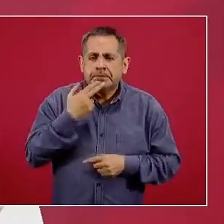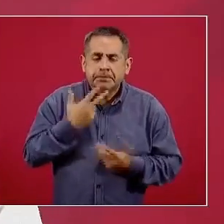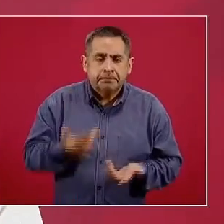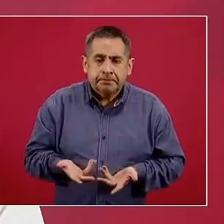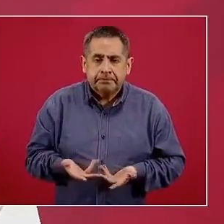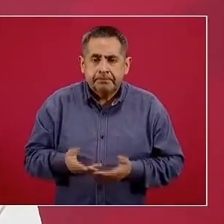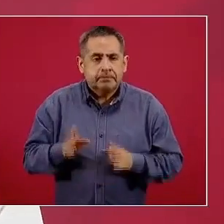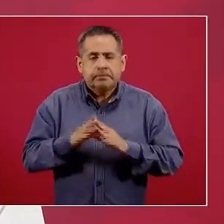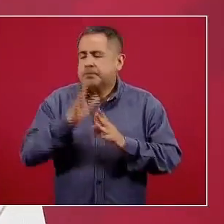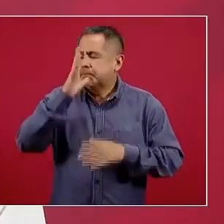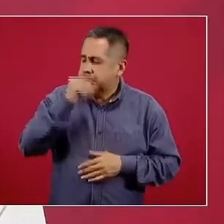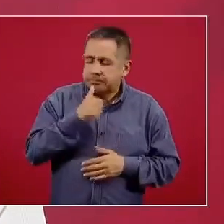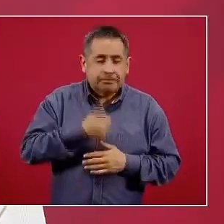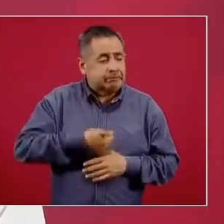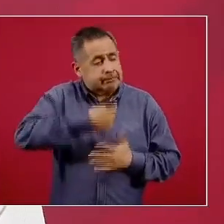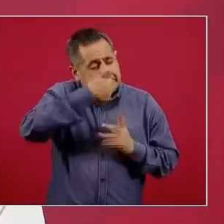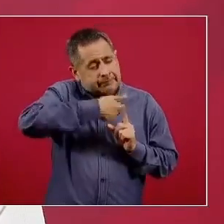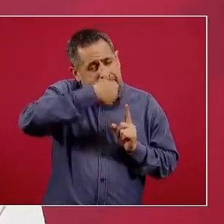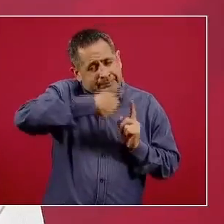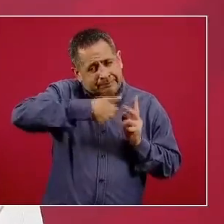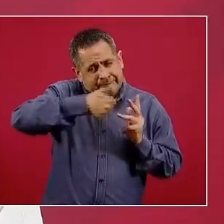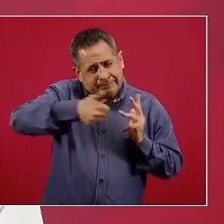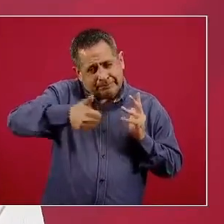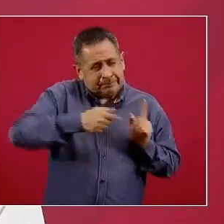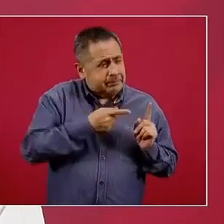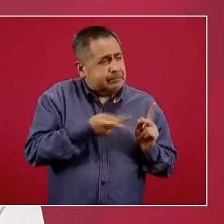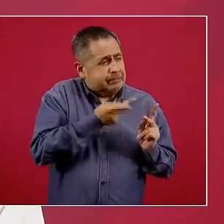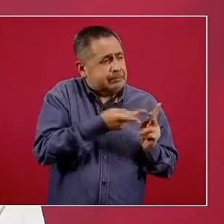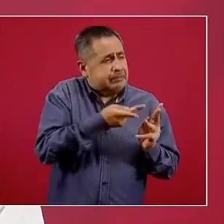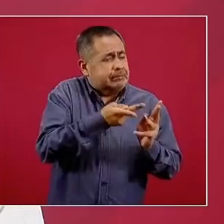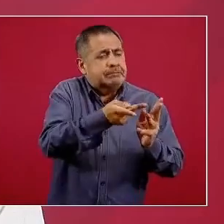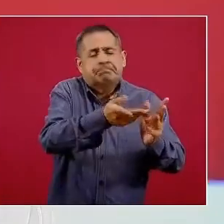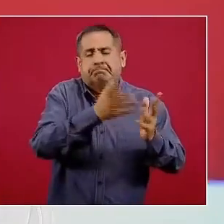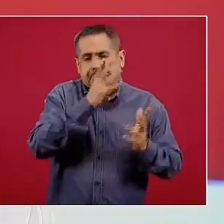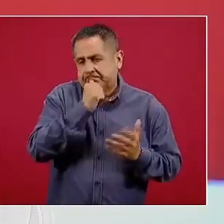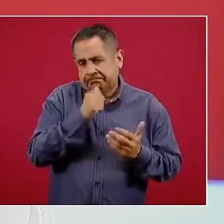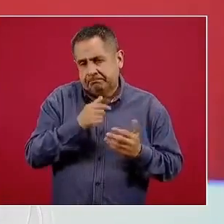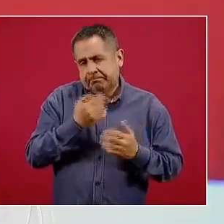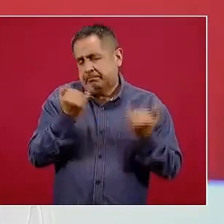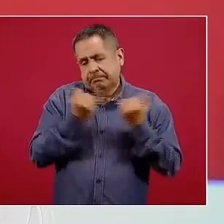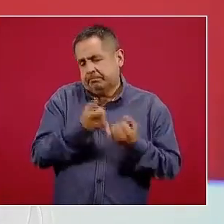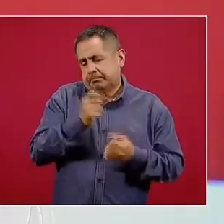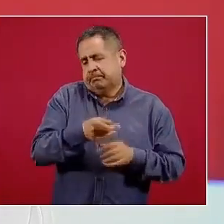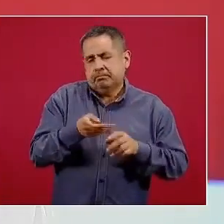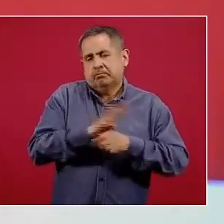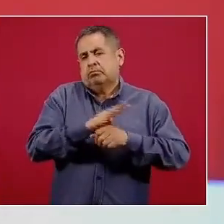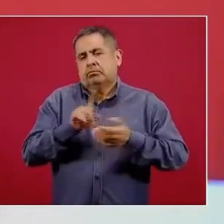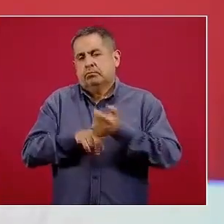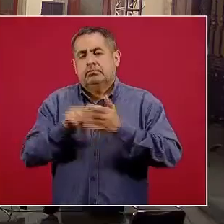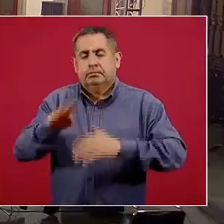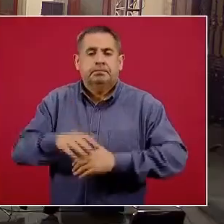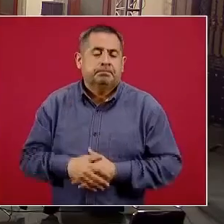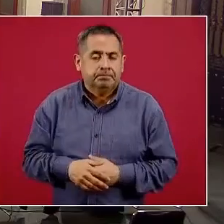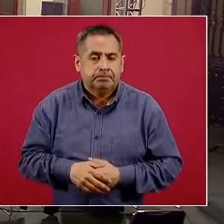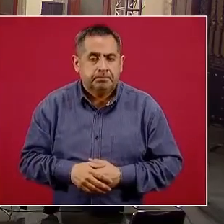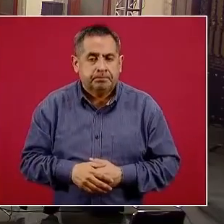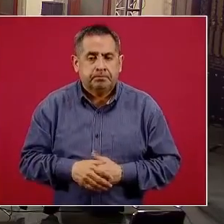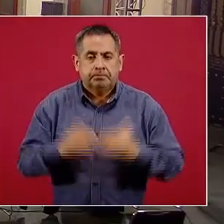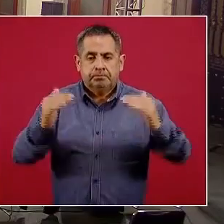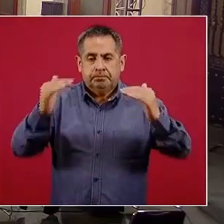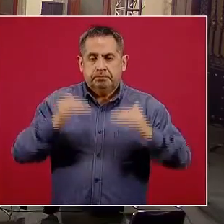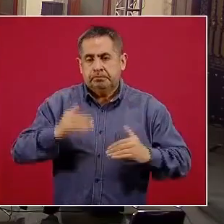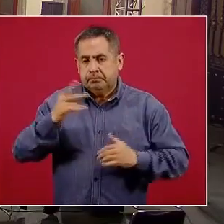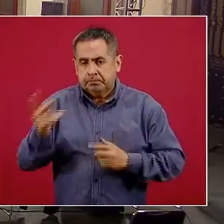se puede medir de manera directa, como es la pandemia de COVID-19 en México. Vamos a abrir a